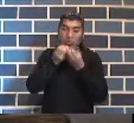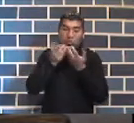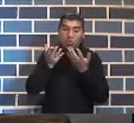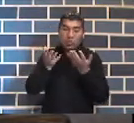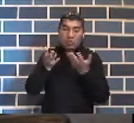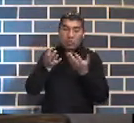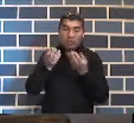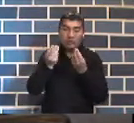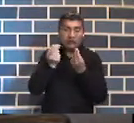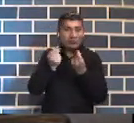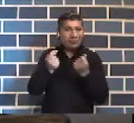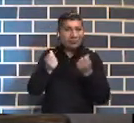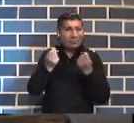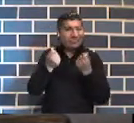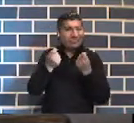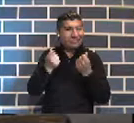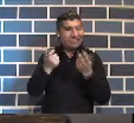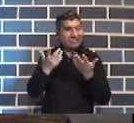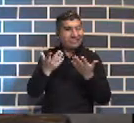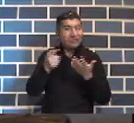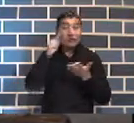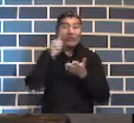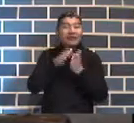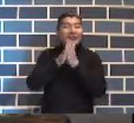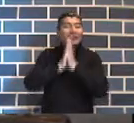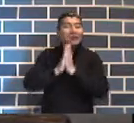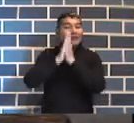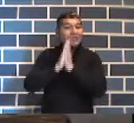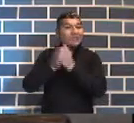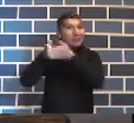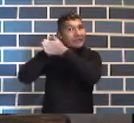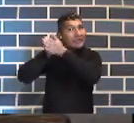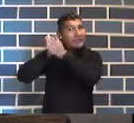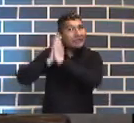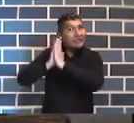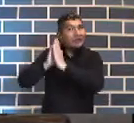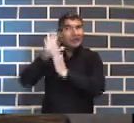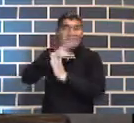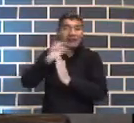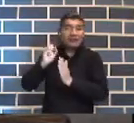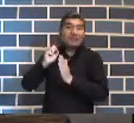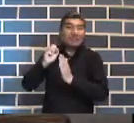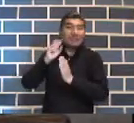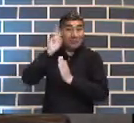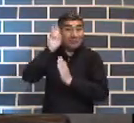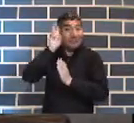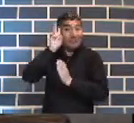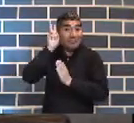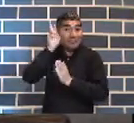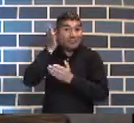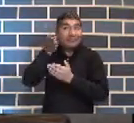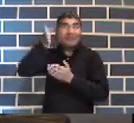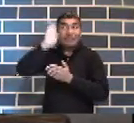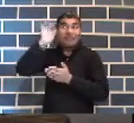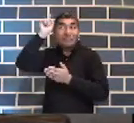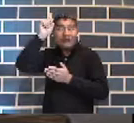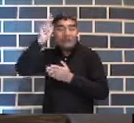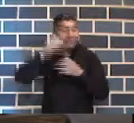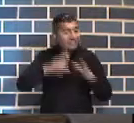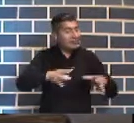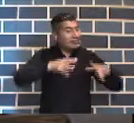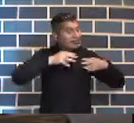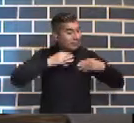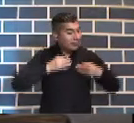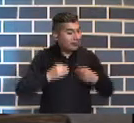ceniza es una oración de intercesión y de audacia dios acepta la